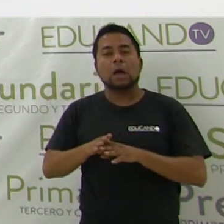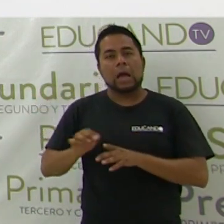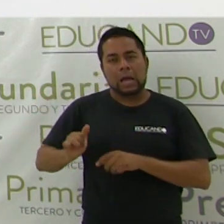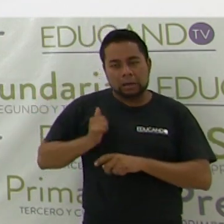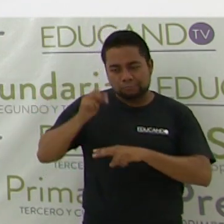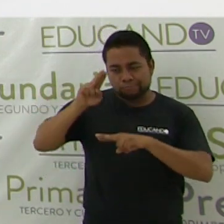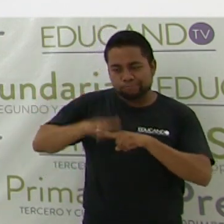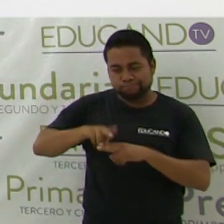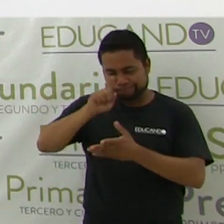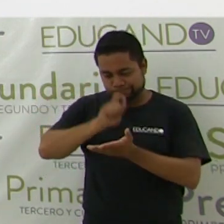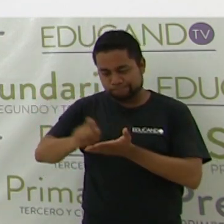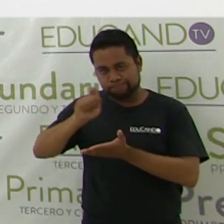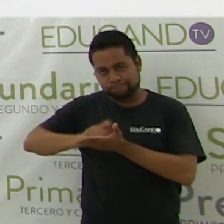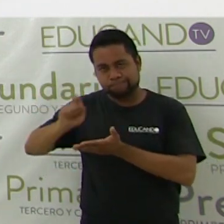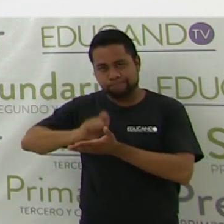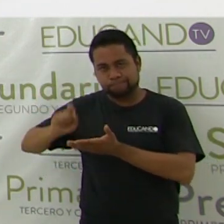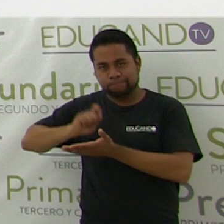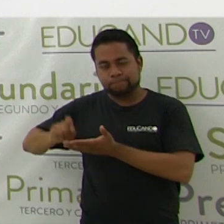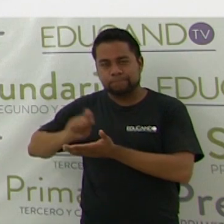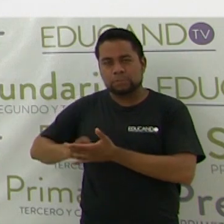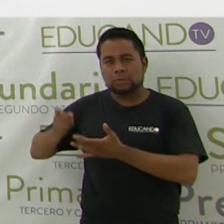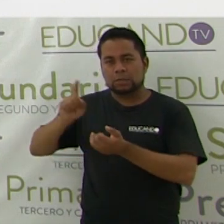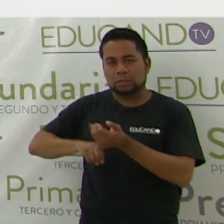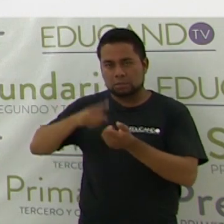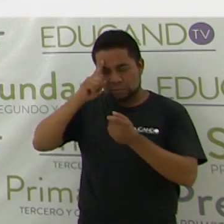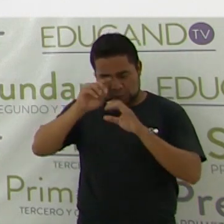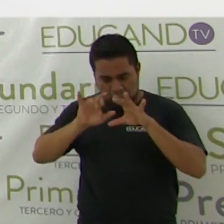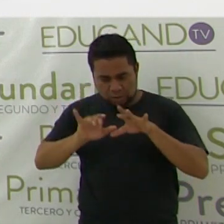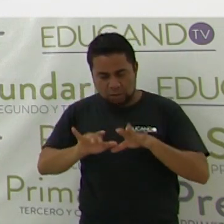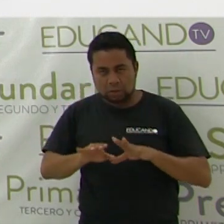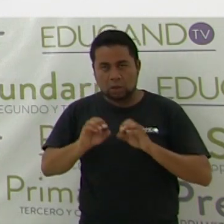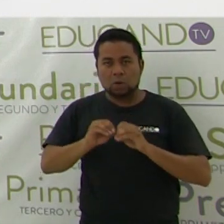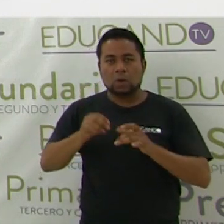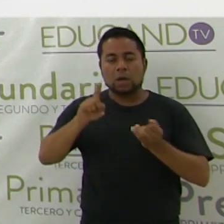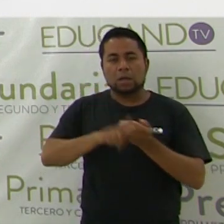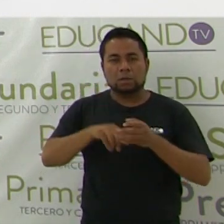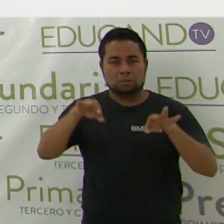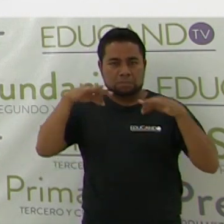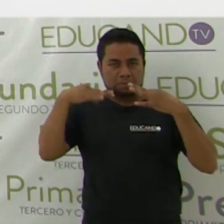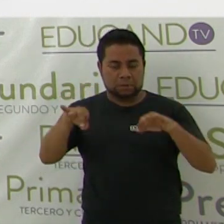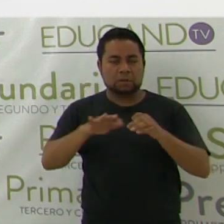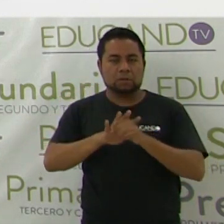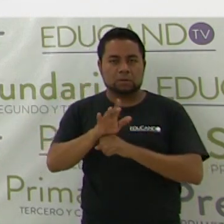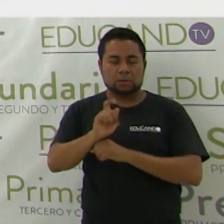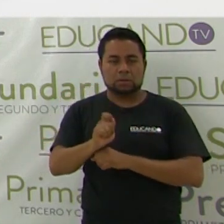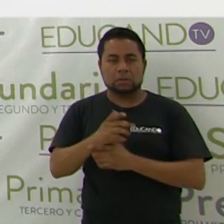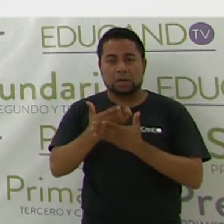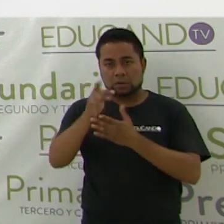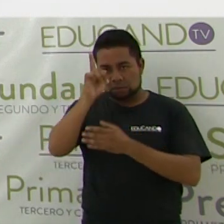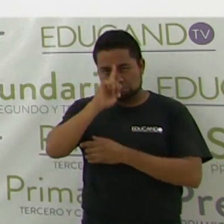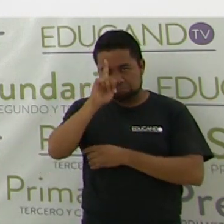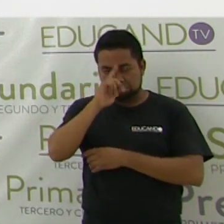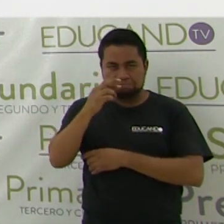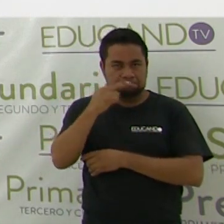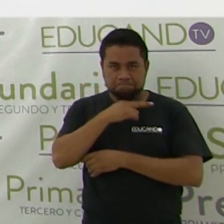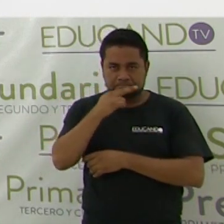escribir dentro en la computadora o en el papel. Ahora, les voy a dar un consejo